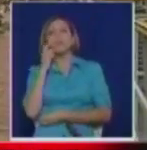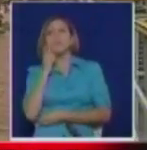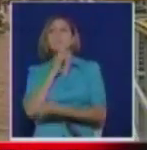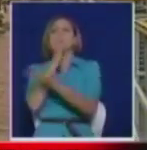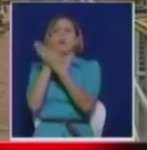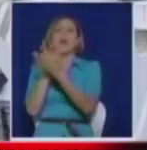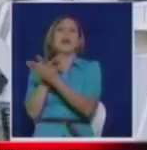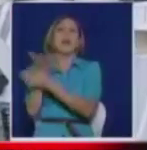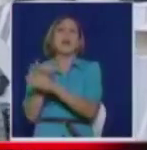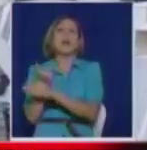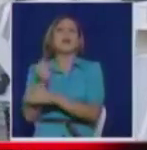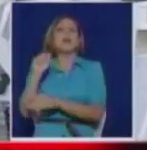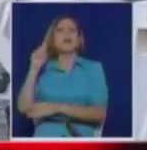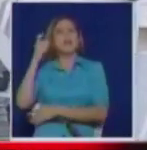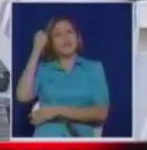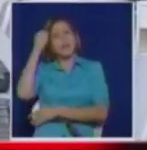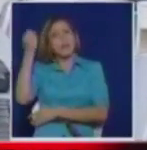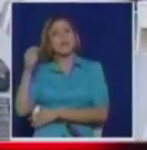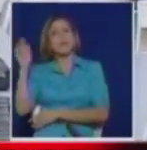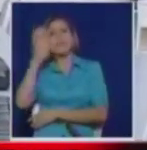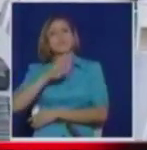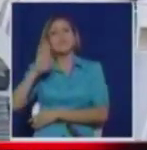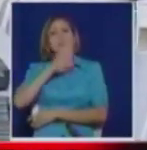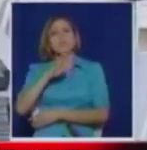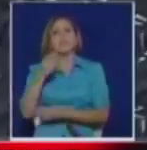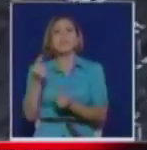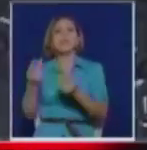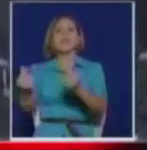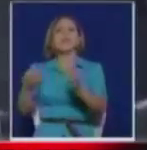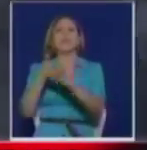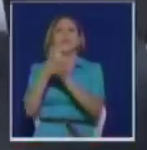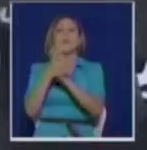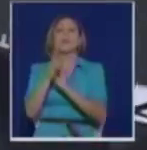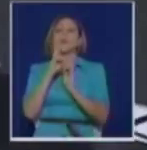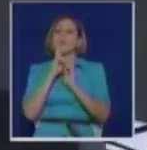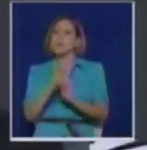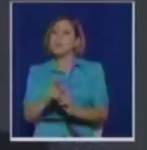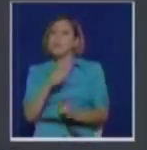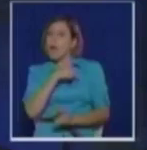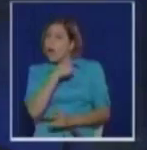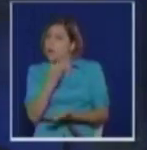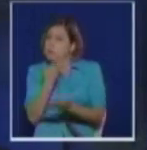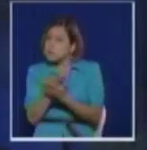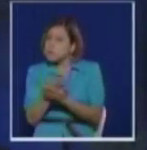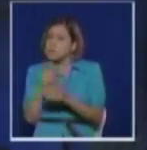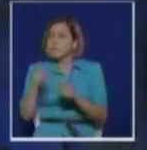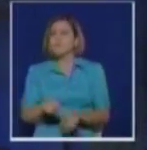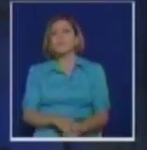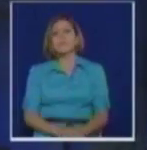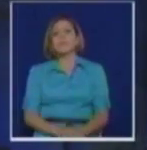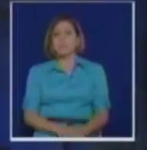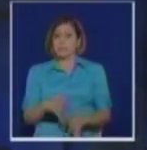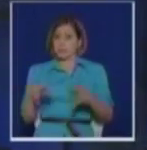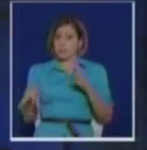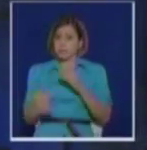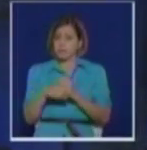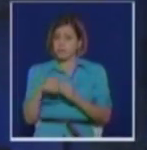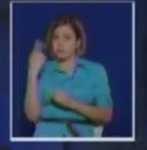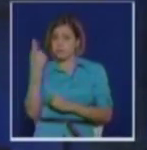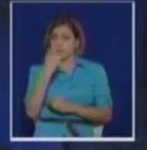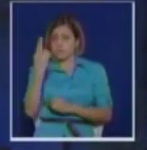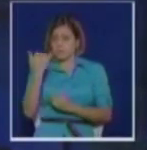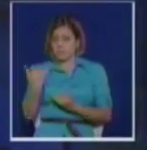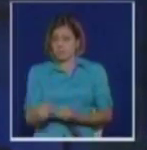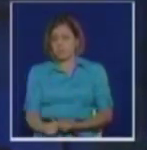gobierno departamental tendrán un registro en tiempo real y agilidad para responder sus peticiones. Si usted quiere ver la repetición de la